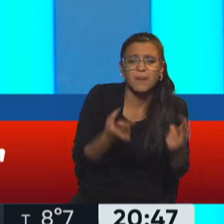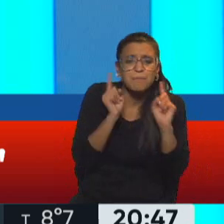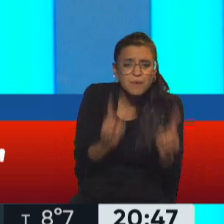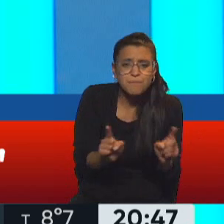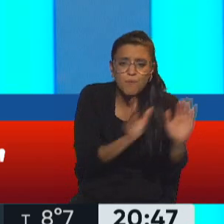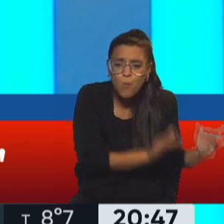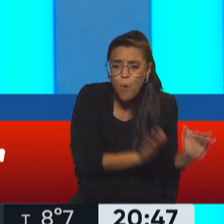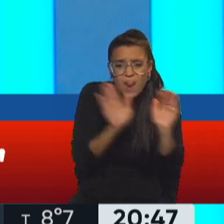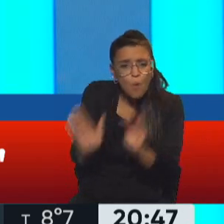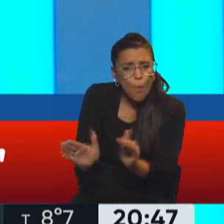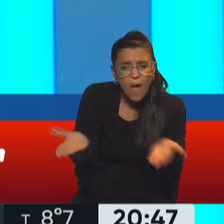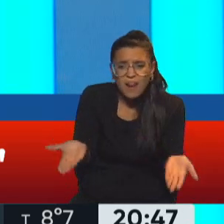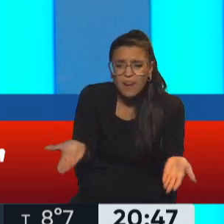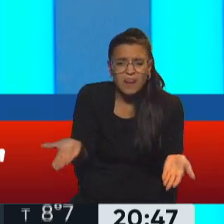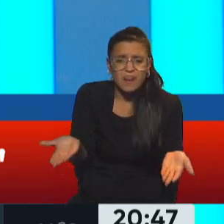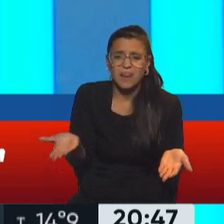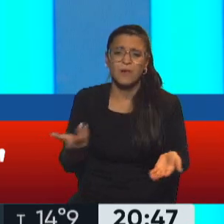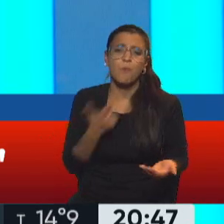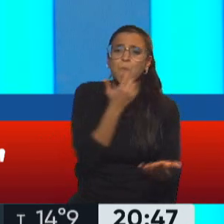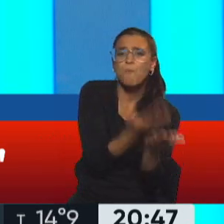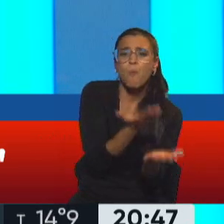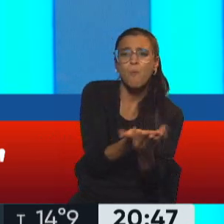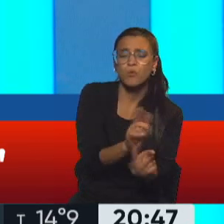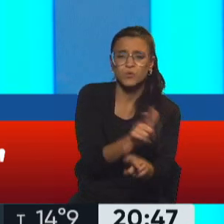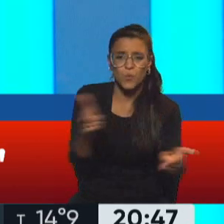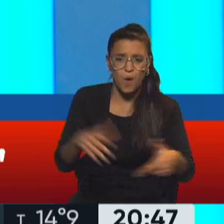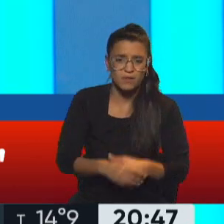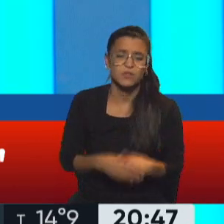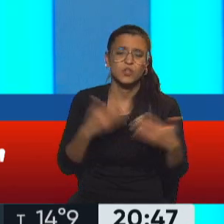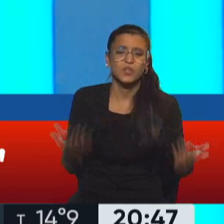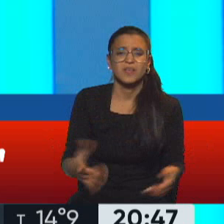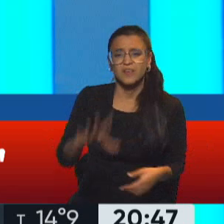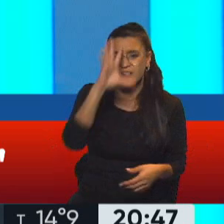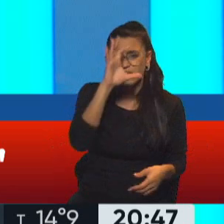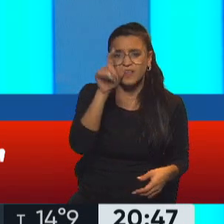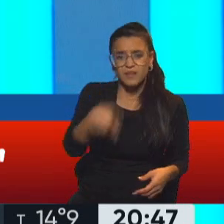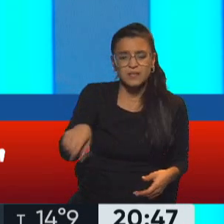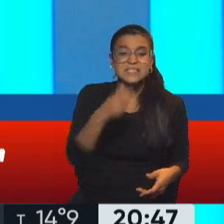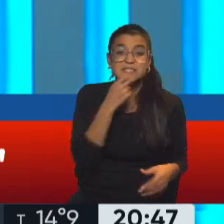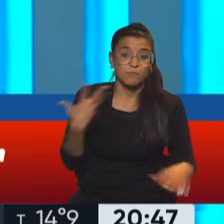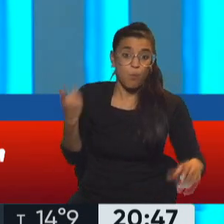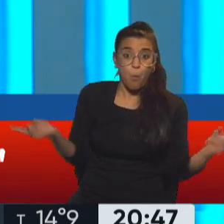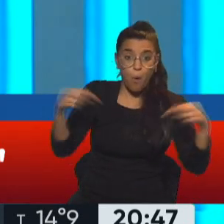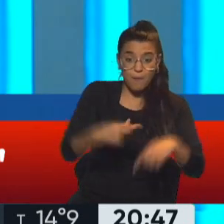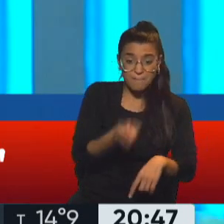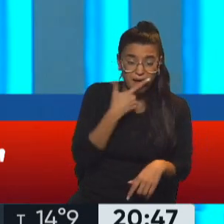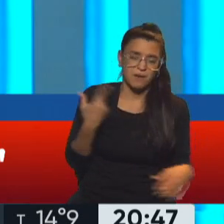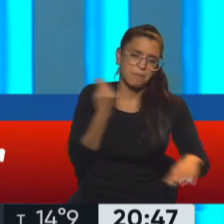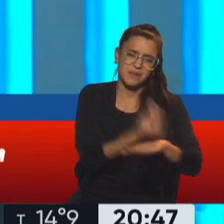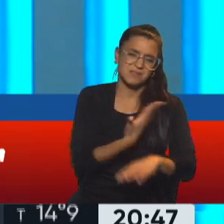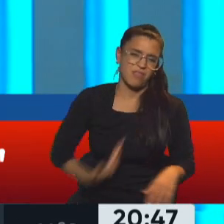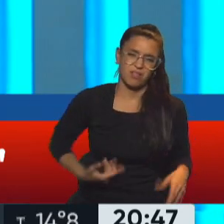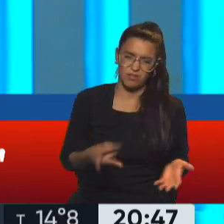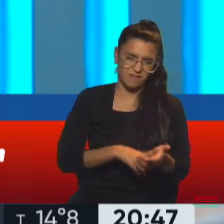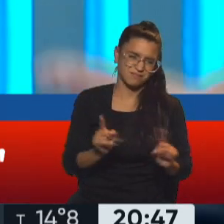el mismo plan. No hay otra cosa para ofrecer. Si Macri entonces, vuelve, Macri no puede ser presidente de nuevo. No, Macri